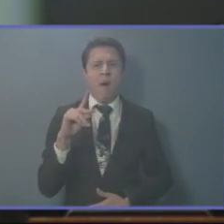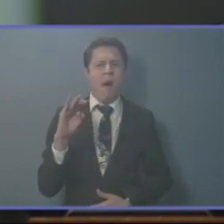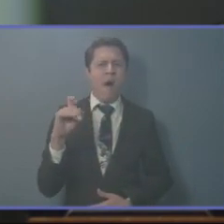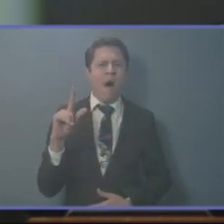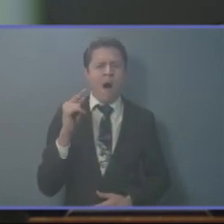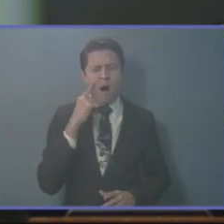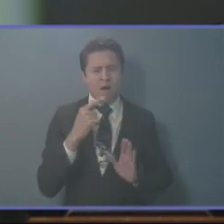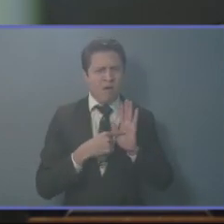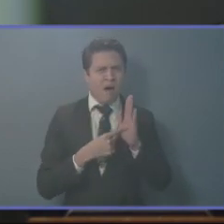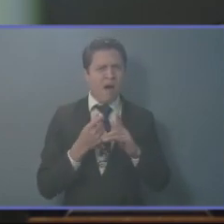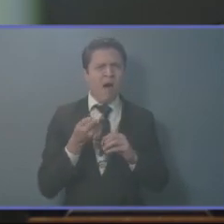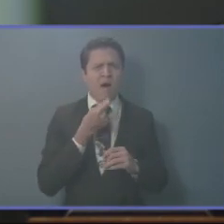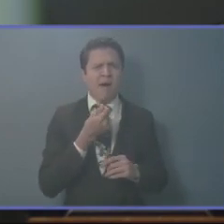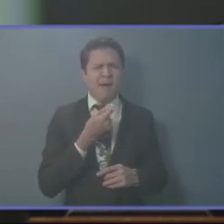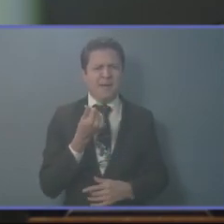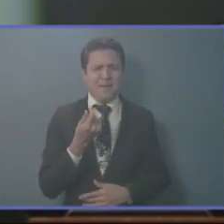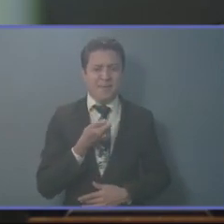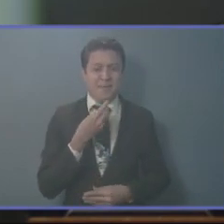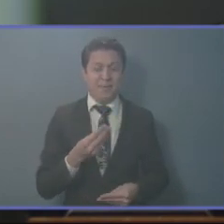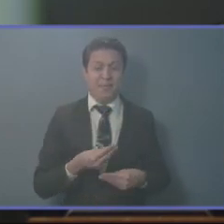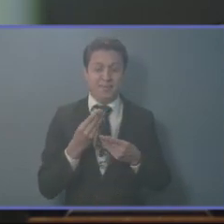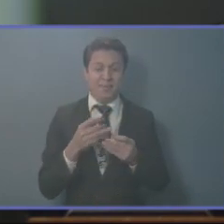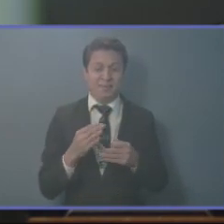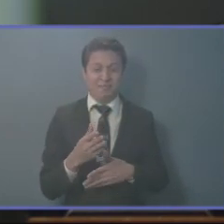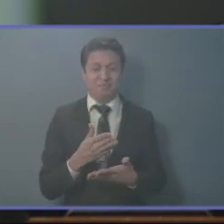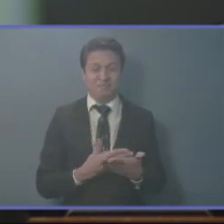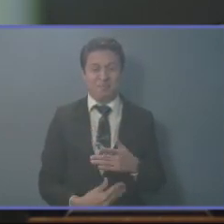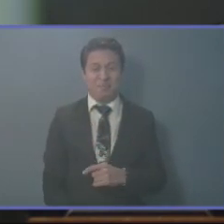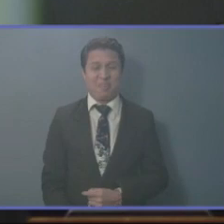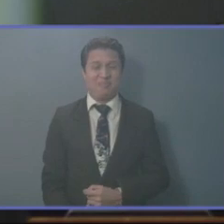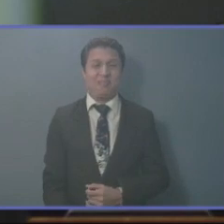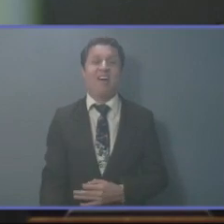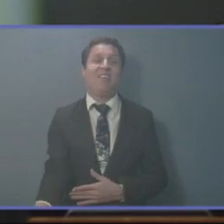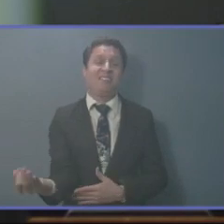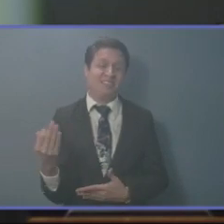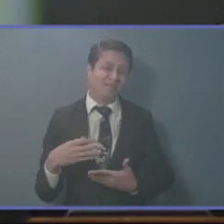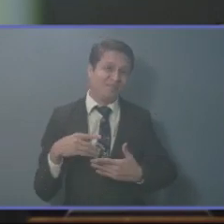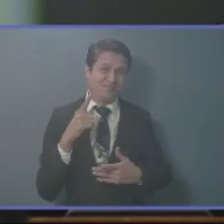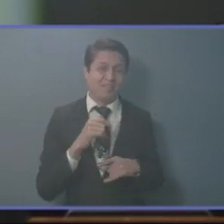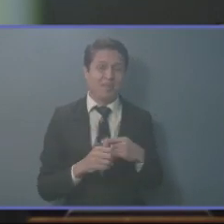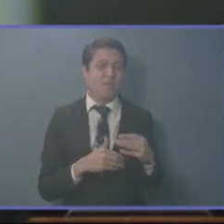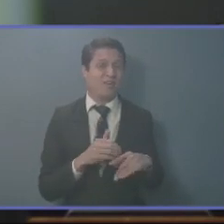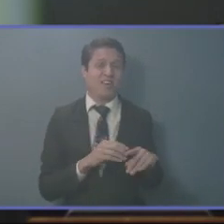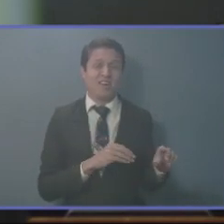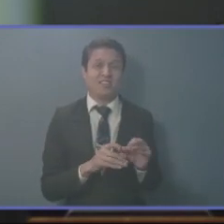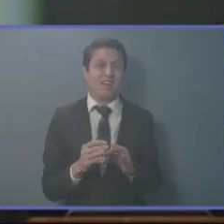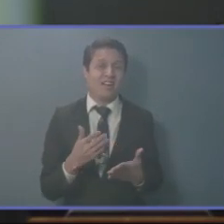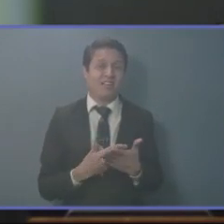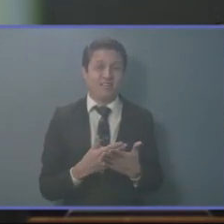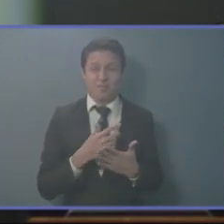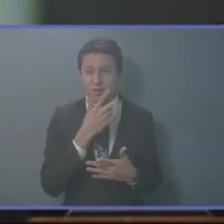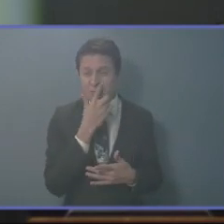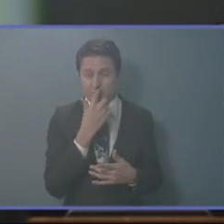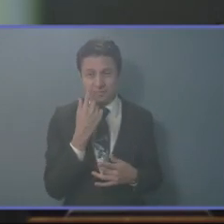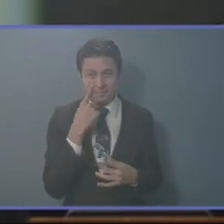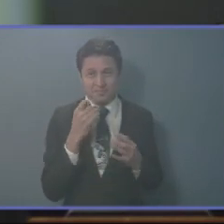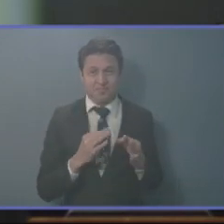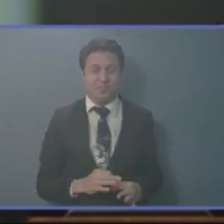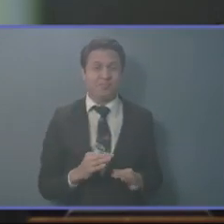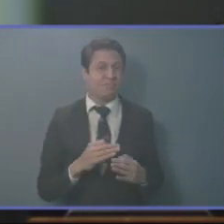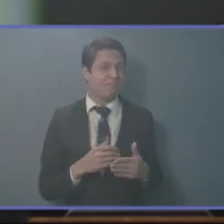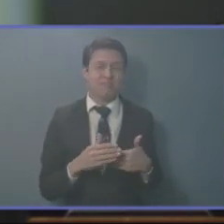la entrega de fondos. Al finalizar este periodo, los fondos remanentes del programa de subsidios serán trasladados